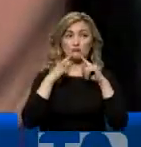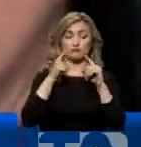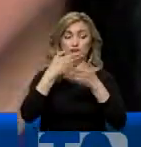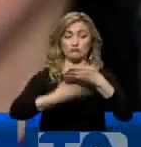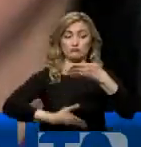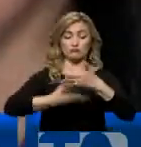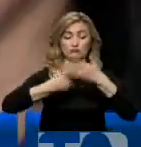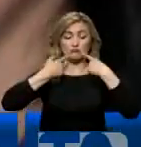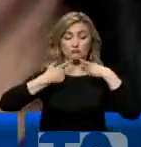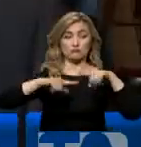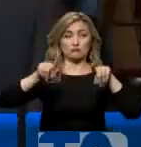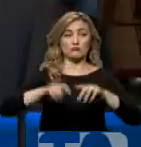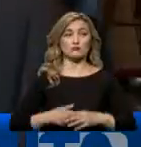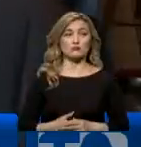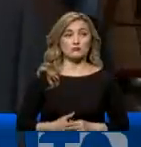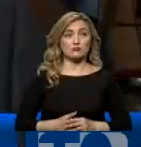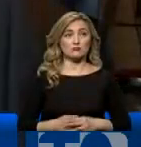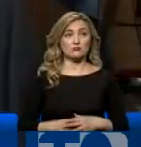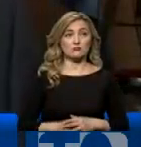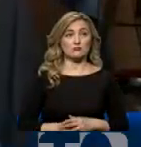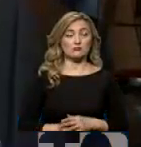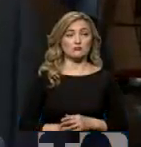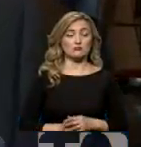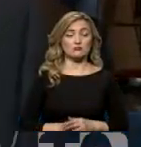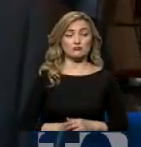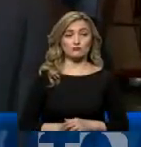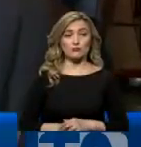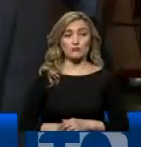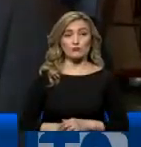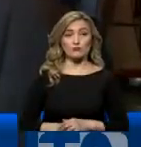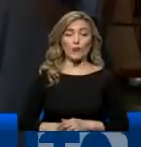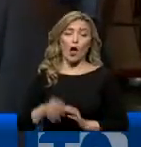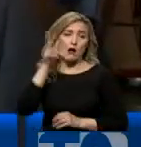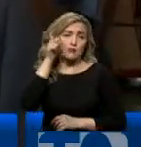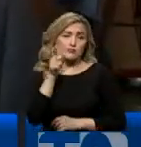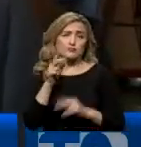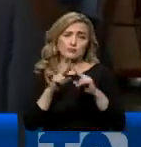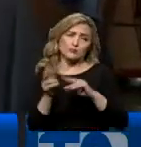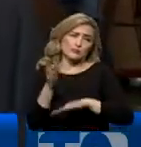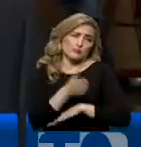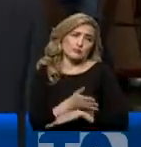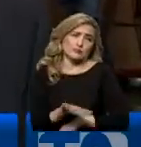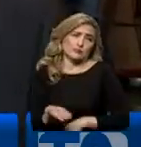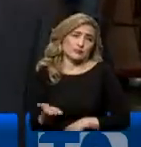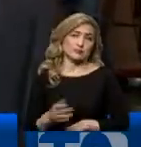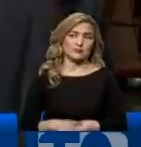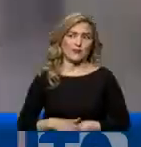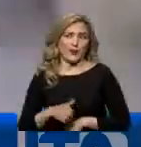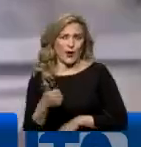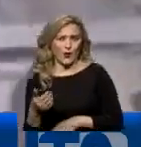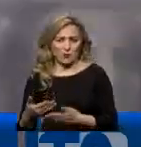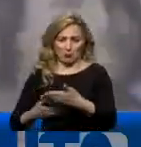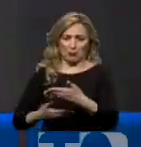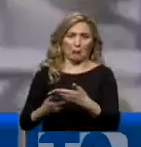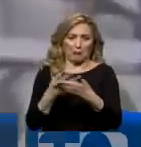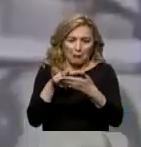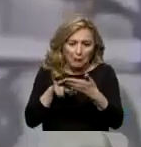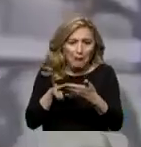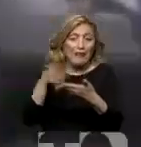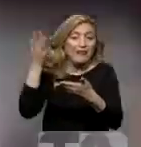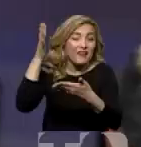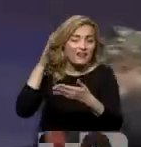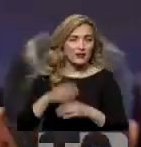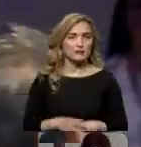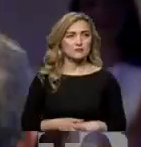el documento con el bloque. Ahora sí creo que lo conoceremos antes de que llegue, porque el otro no fue así. El proyecto será